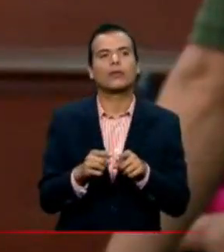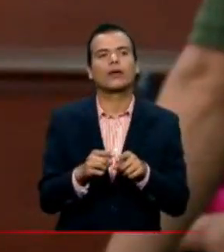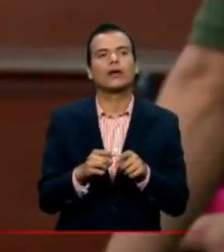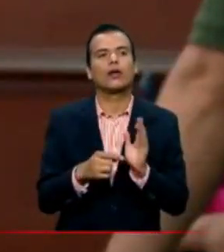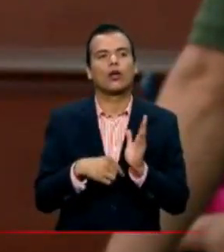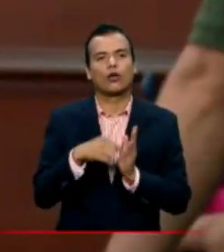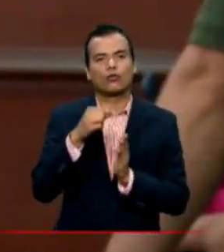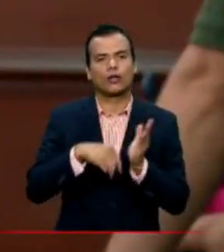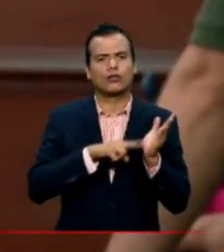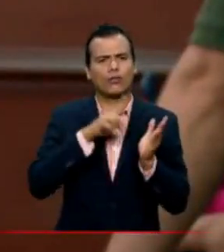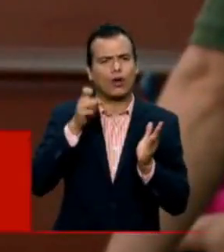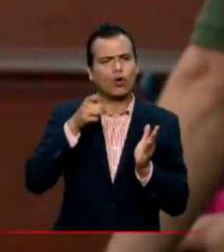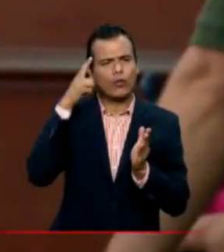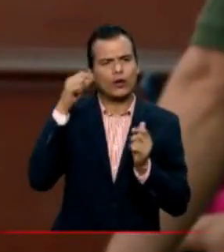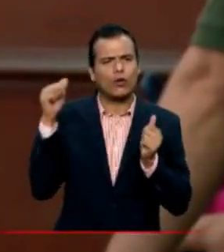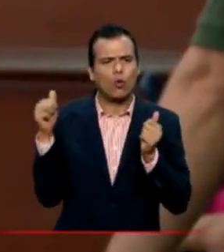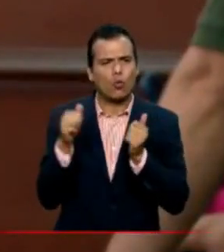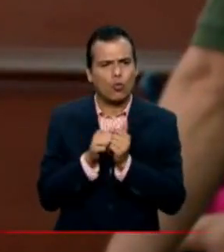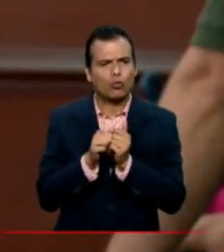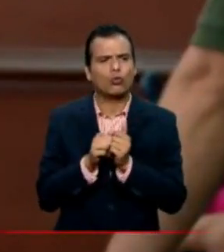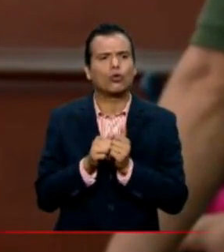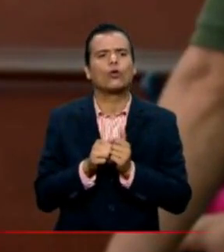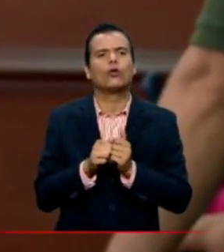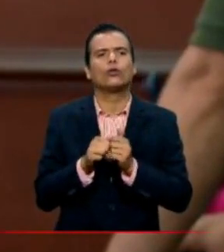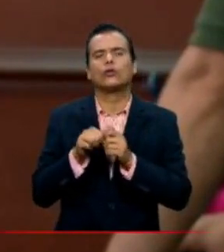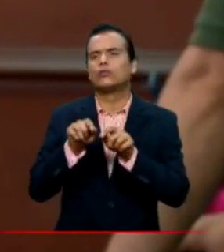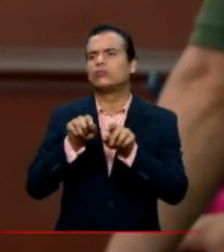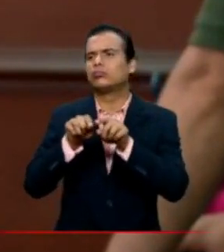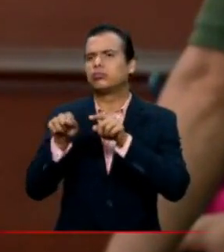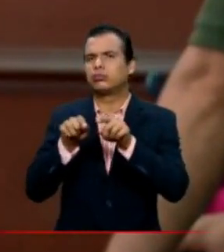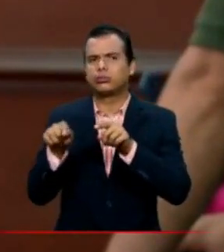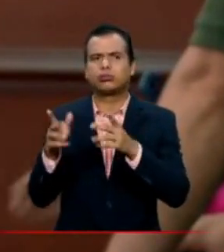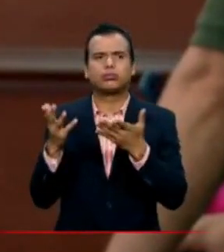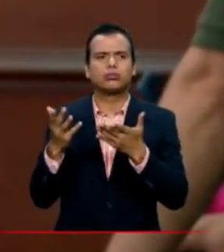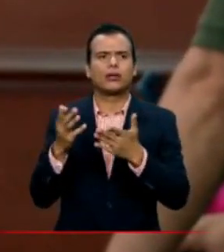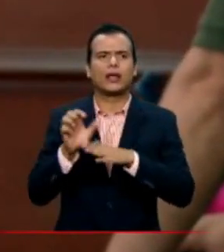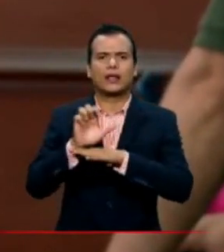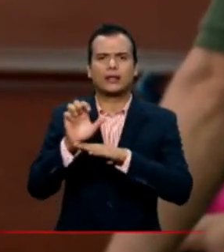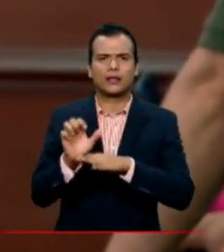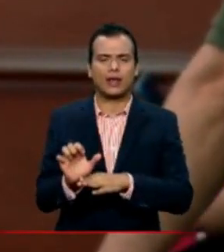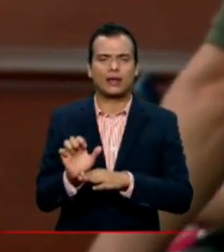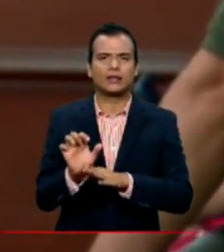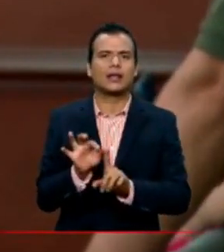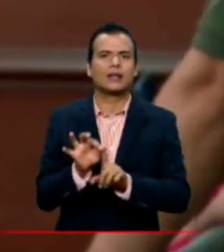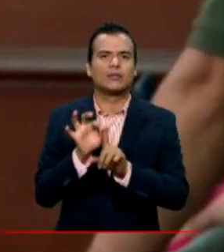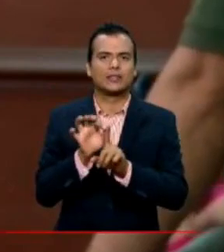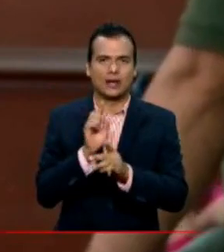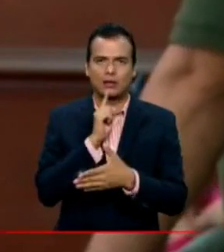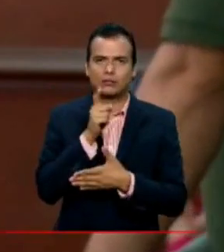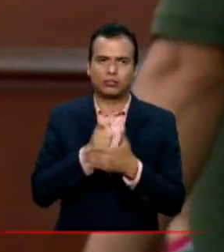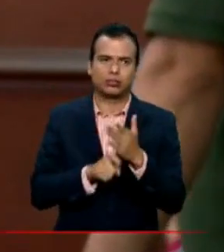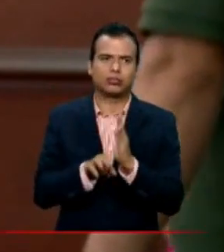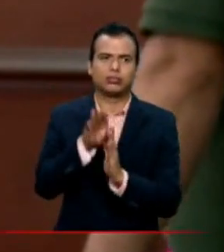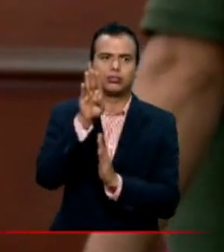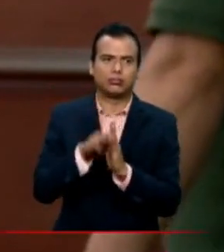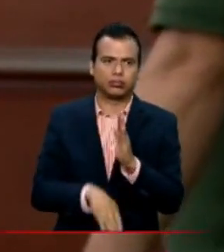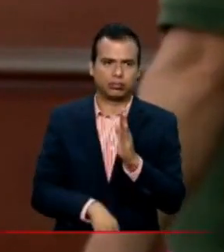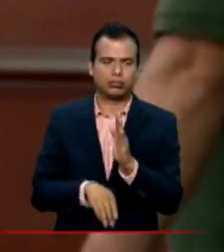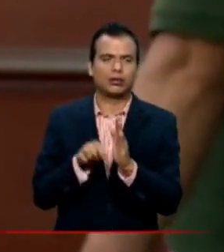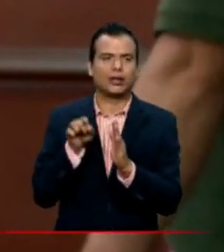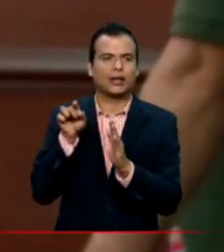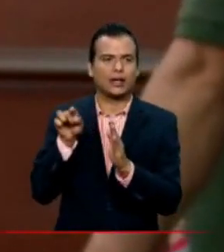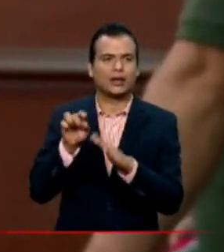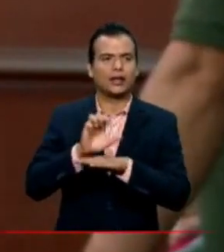contratos que suscriba la gobernación frente a los impuestos y las estampillas que el departamento le aplica a los contratos